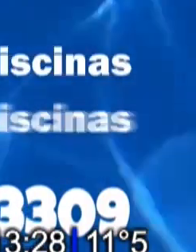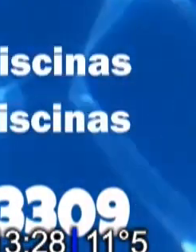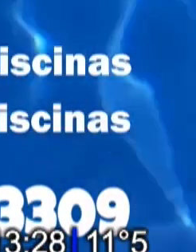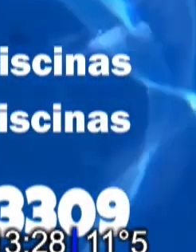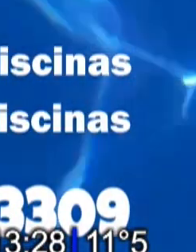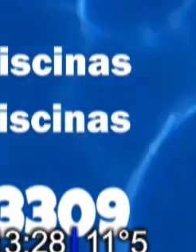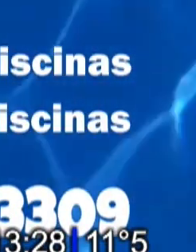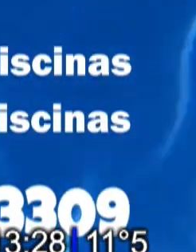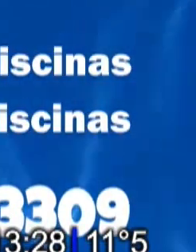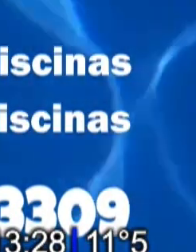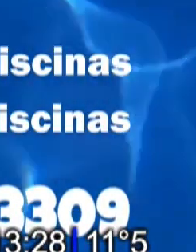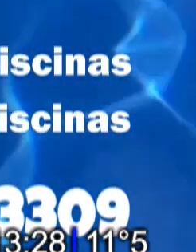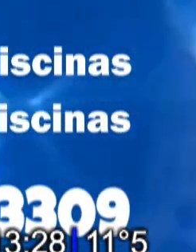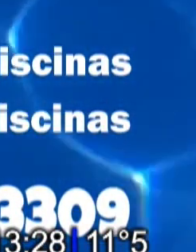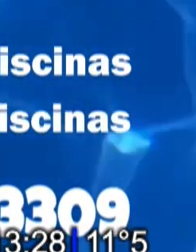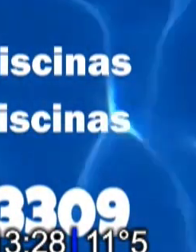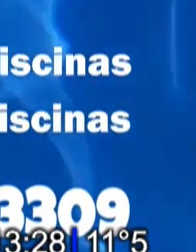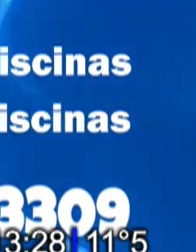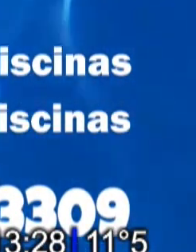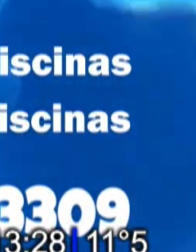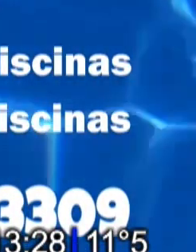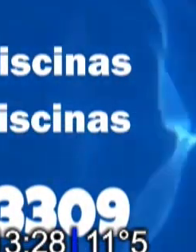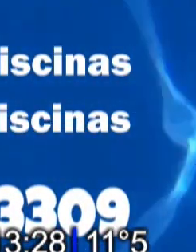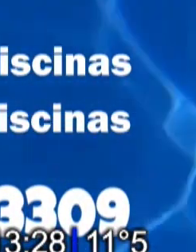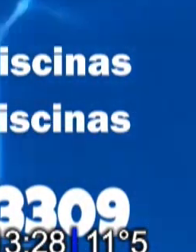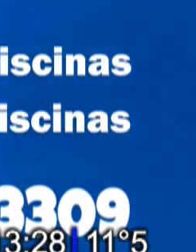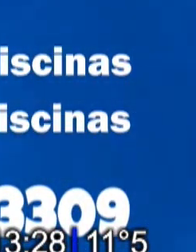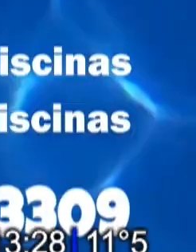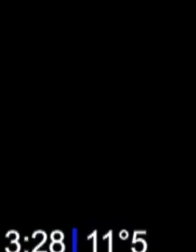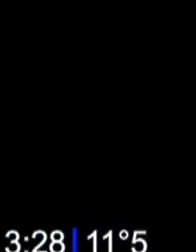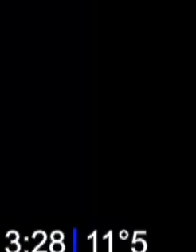todo el año, tu piscina siempre limpia.